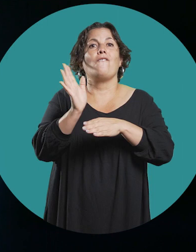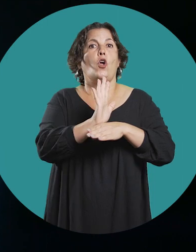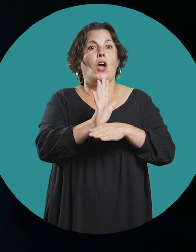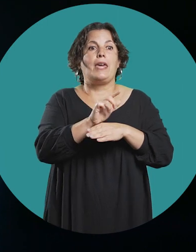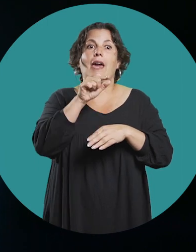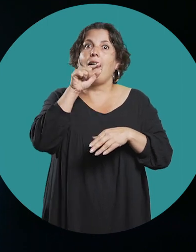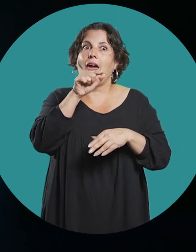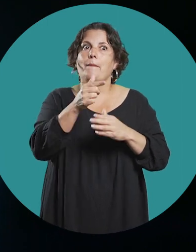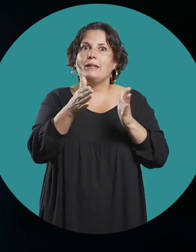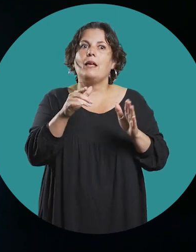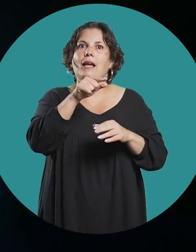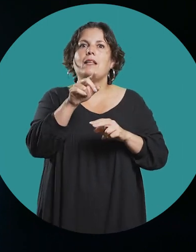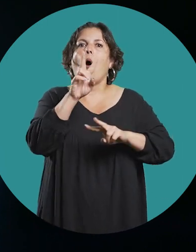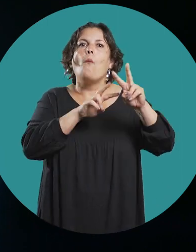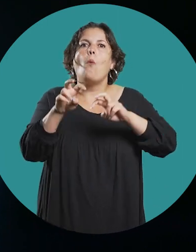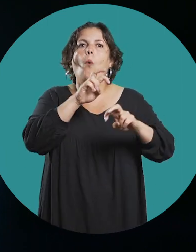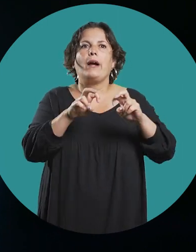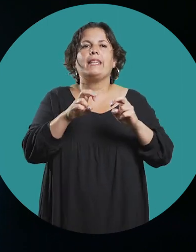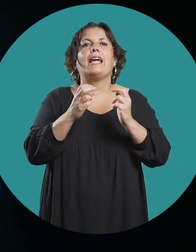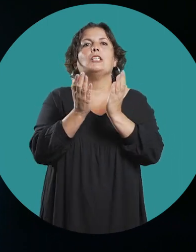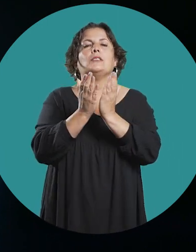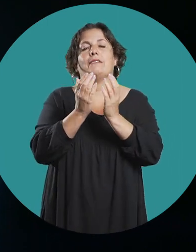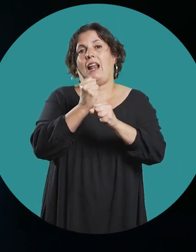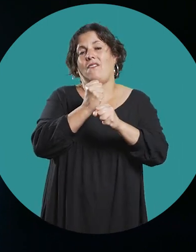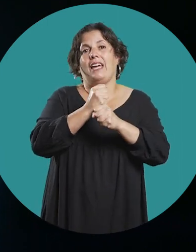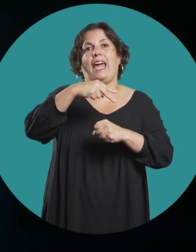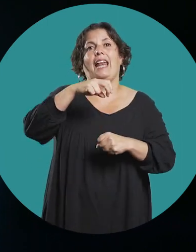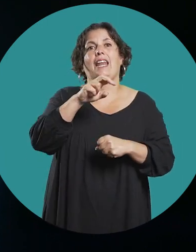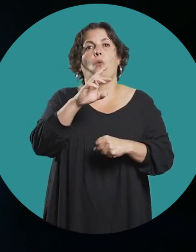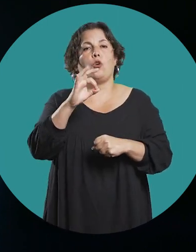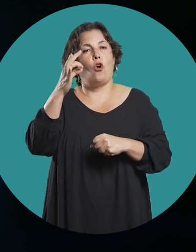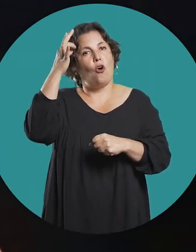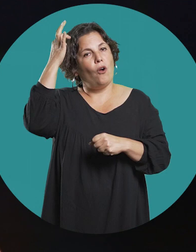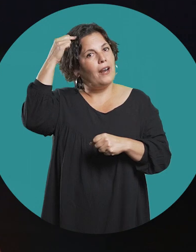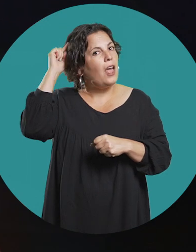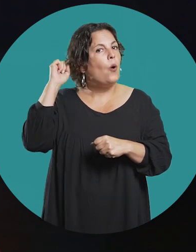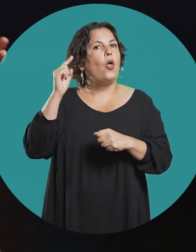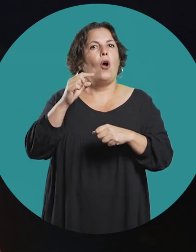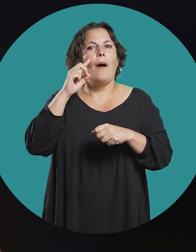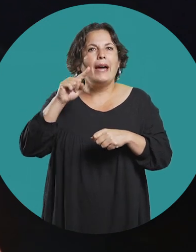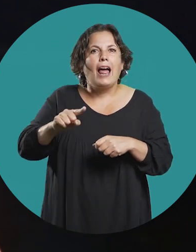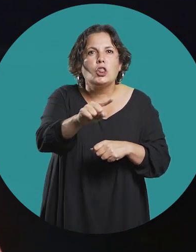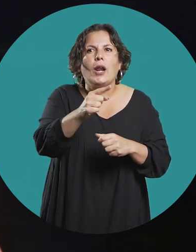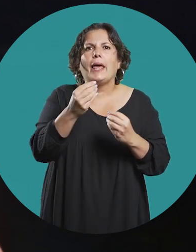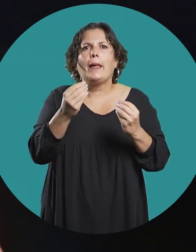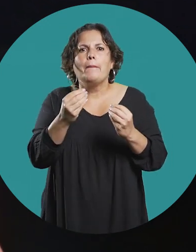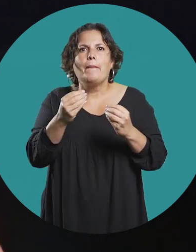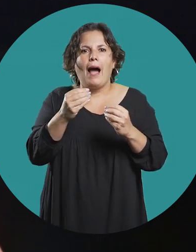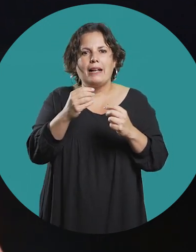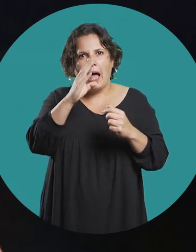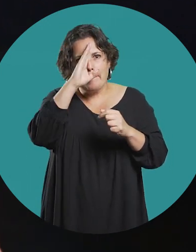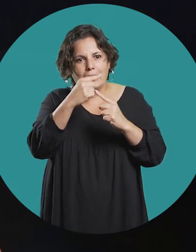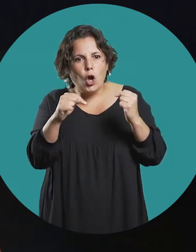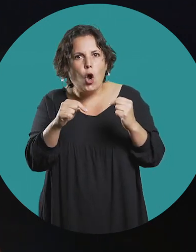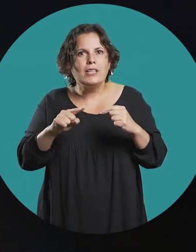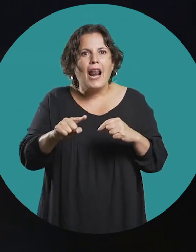biología con esa búsqueda. De hecho, trabajé en neurociencias unos años, bien de laboratorio, con ratones, viendo qué pasaba cuando aprendían